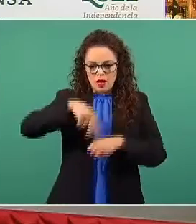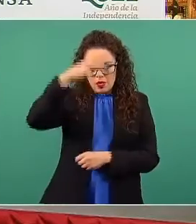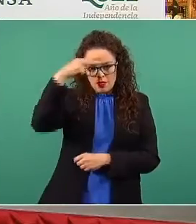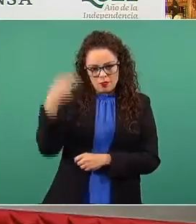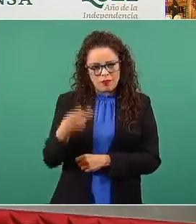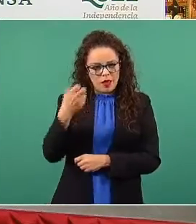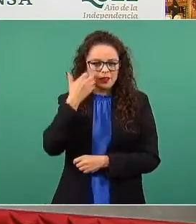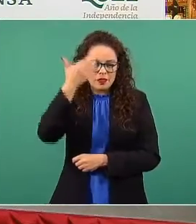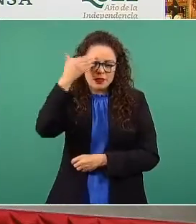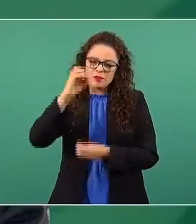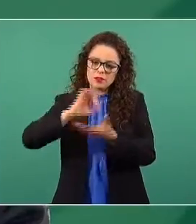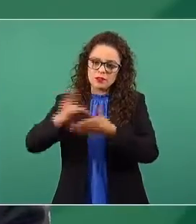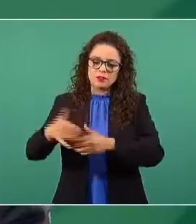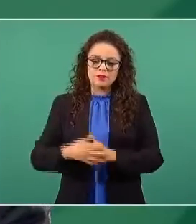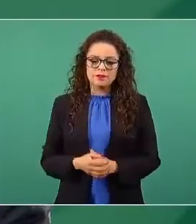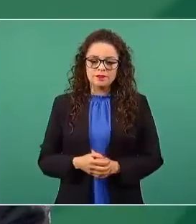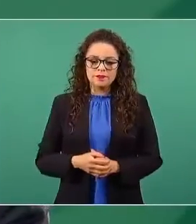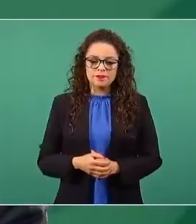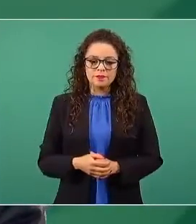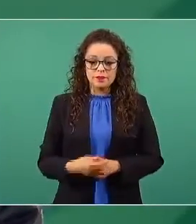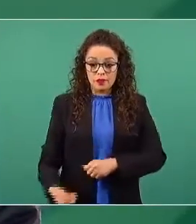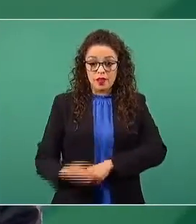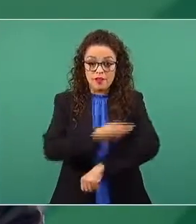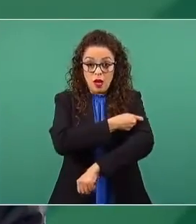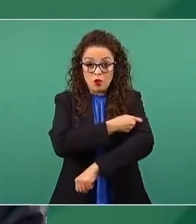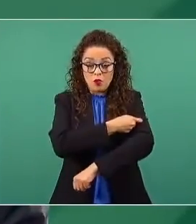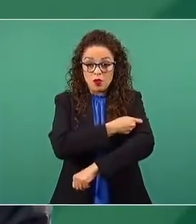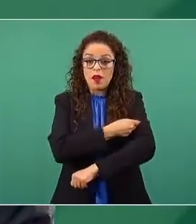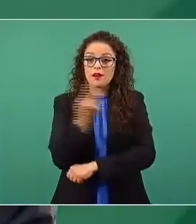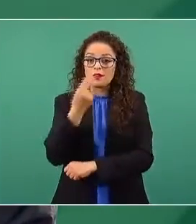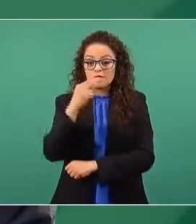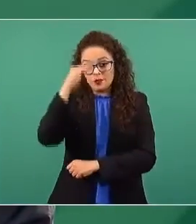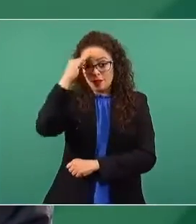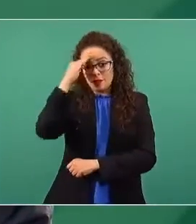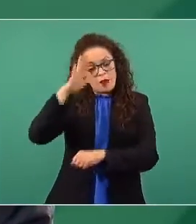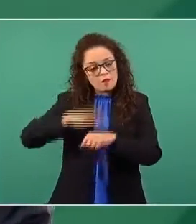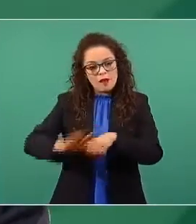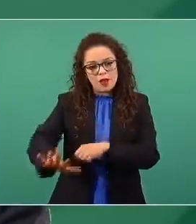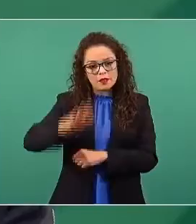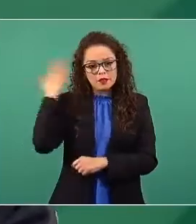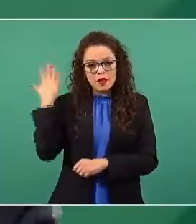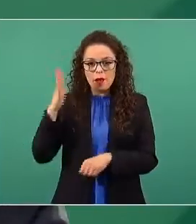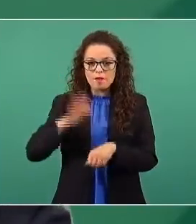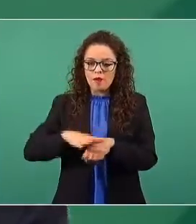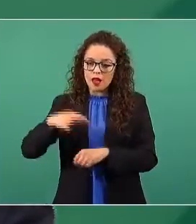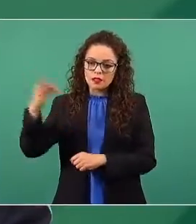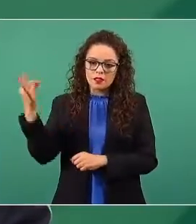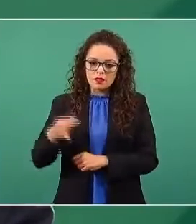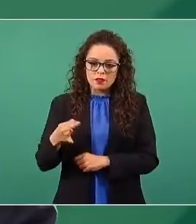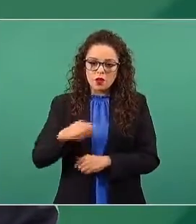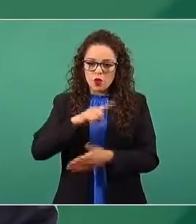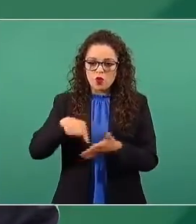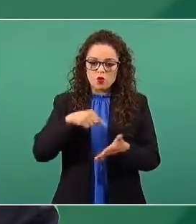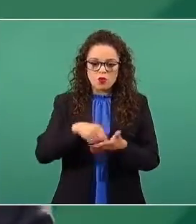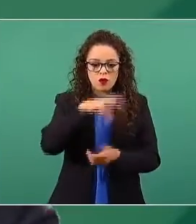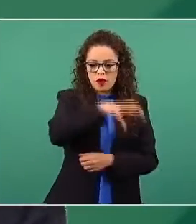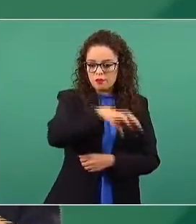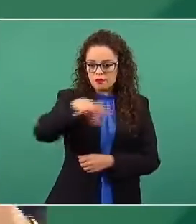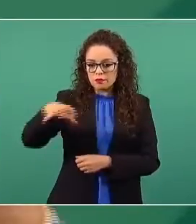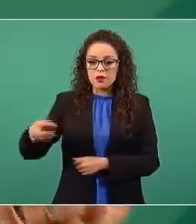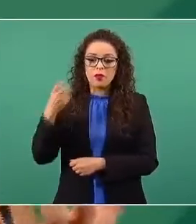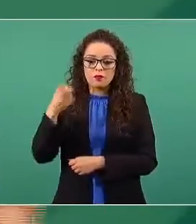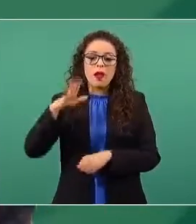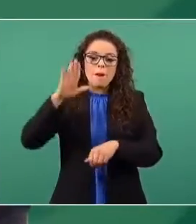La expectativa es que la vacunación sea cada vez más rápida, más eficientes las unidades de vacunación, por lo tanto una